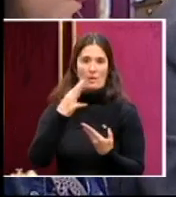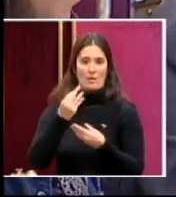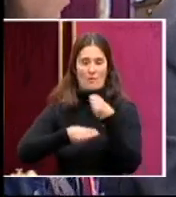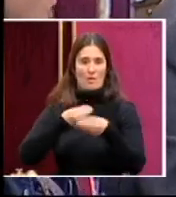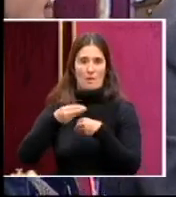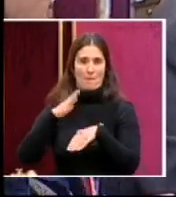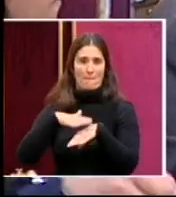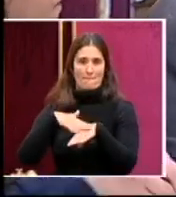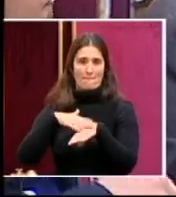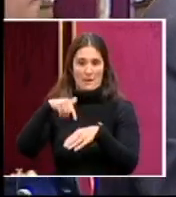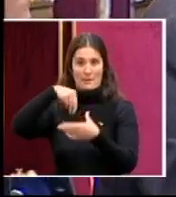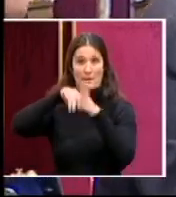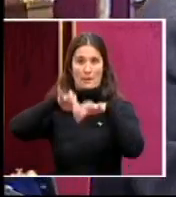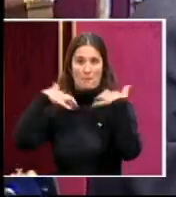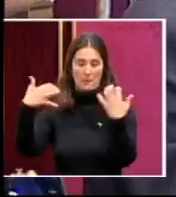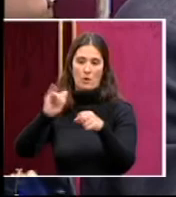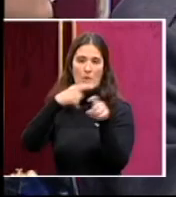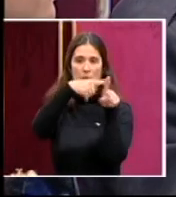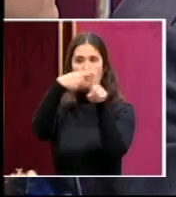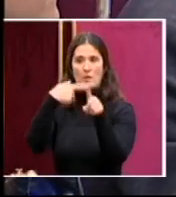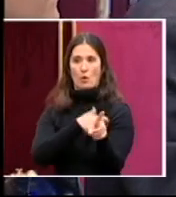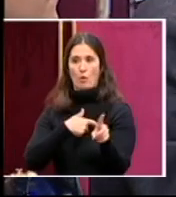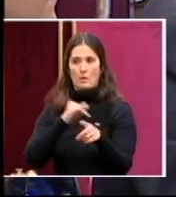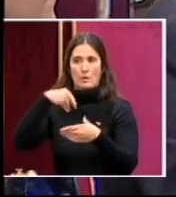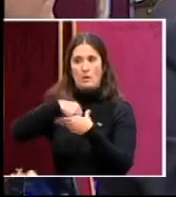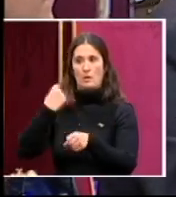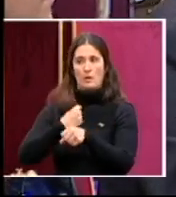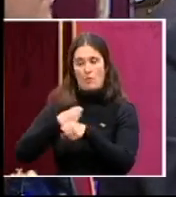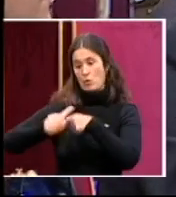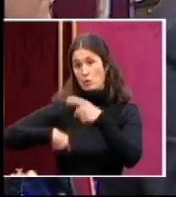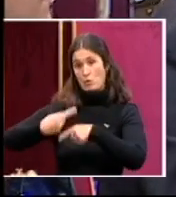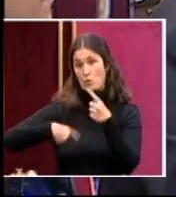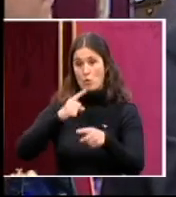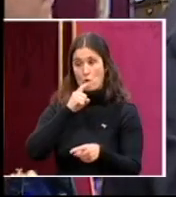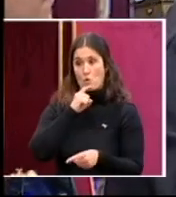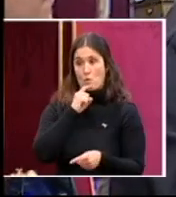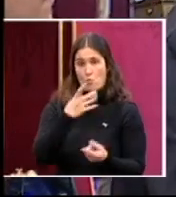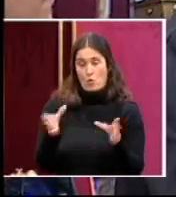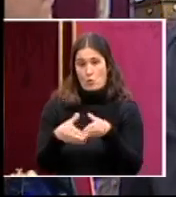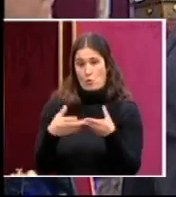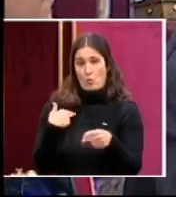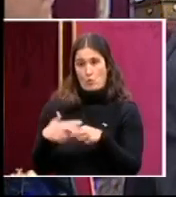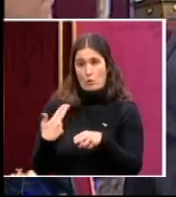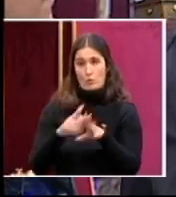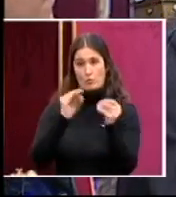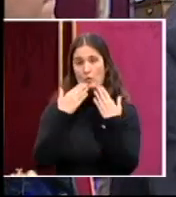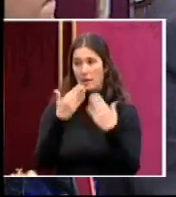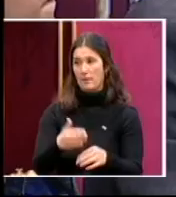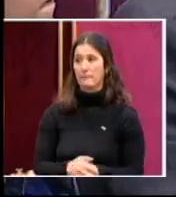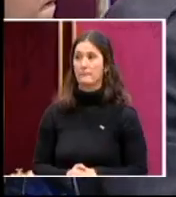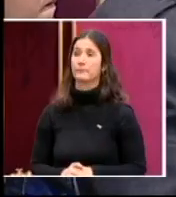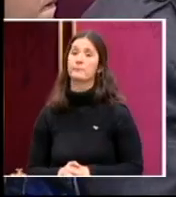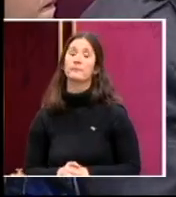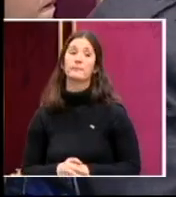realizar en este salón de pleno y en las diferentes comisiones y en el trabajo ordinario que realizamos como grupos políticos. Gracias.